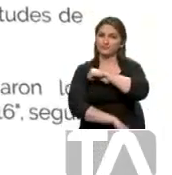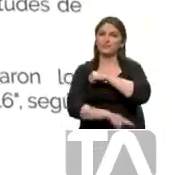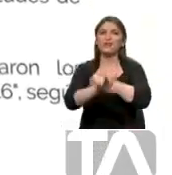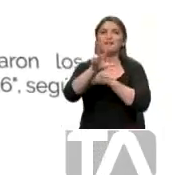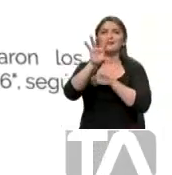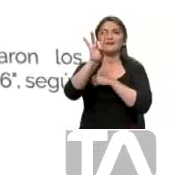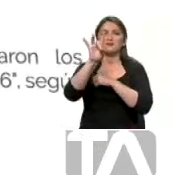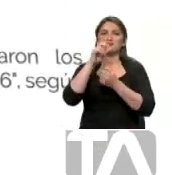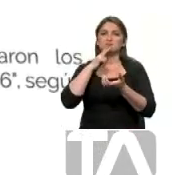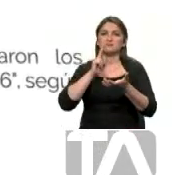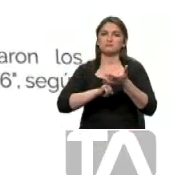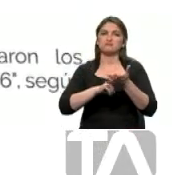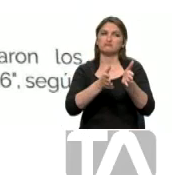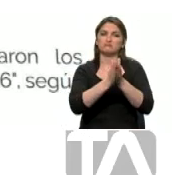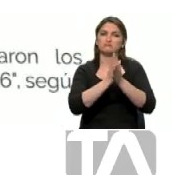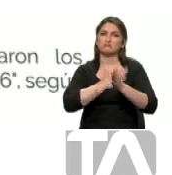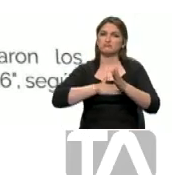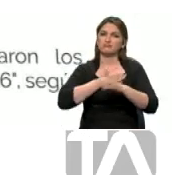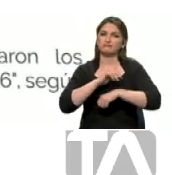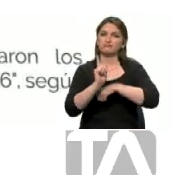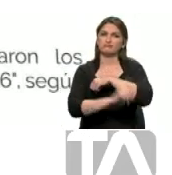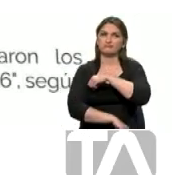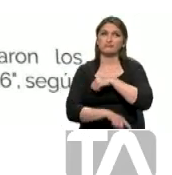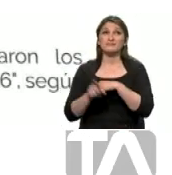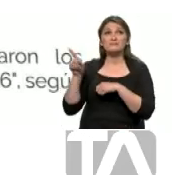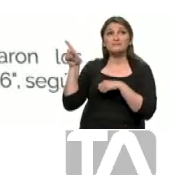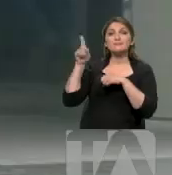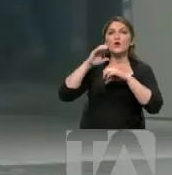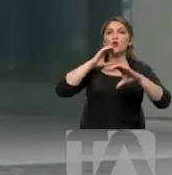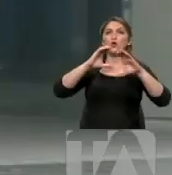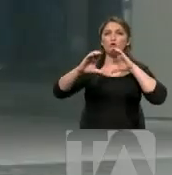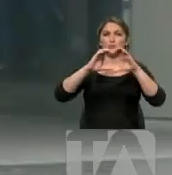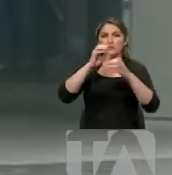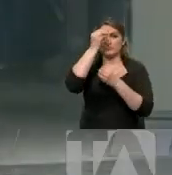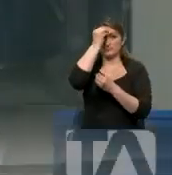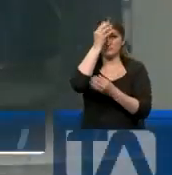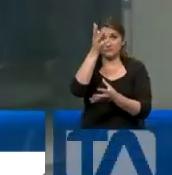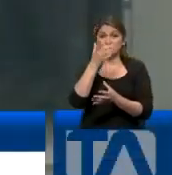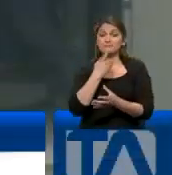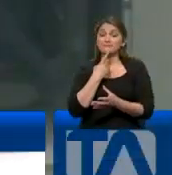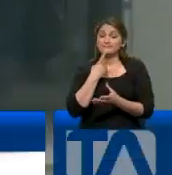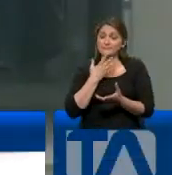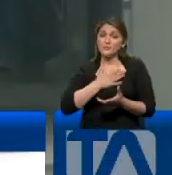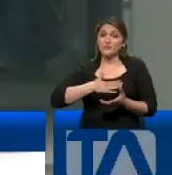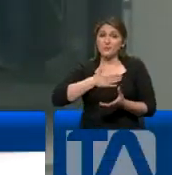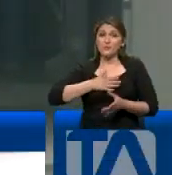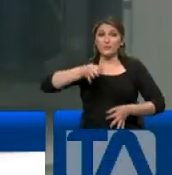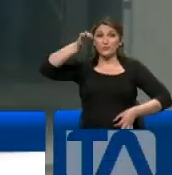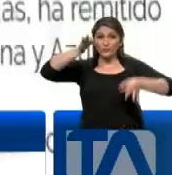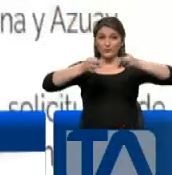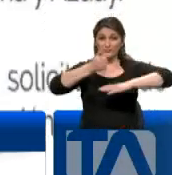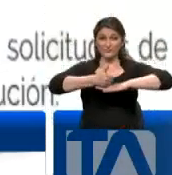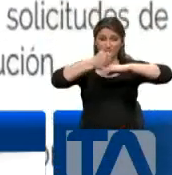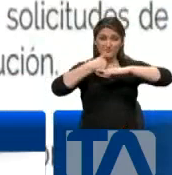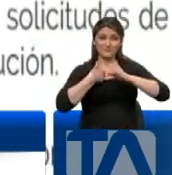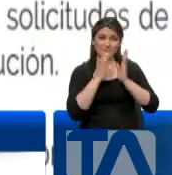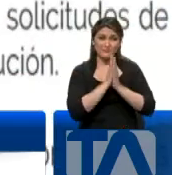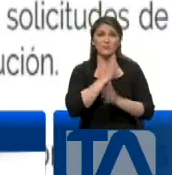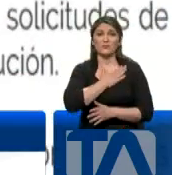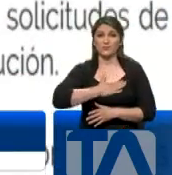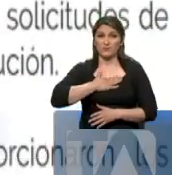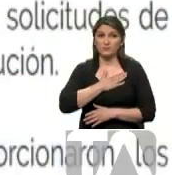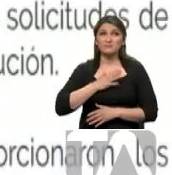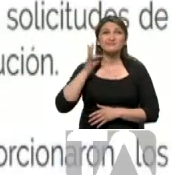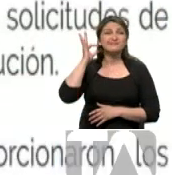Mediante este comunicado, la Fiscalía General del Estado informó este lunes que se presentaron 2 quejas ante el Consejo de la Judicatura. Una contra la